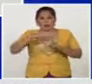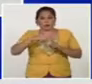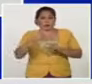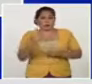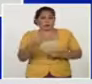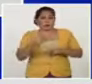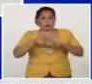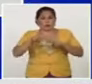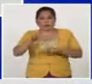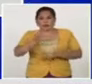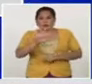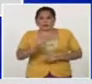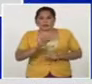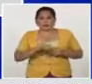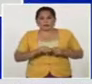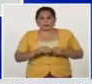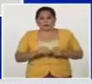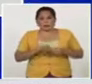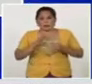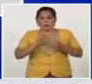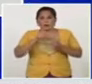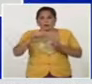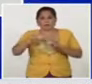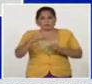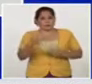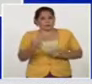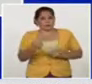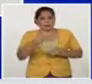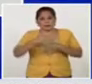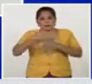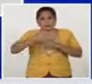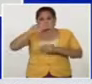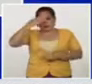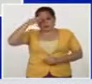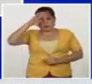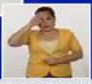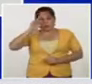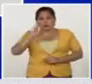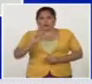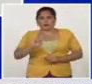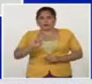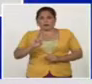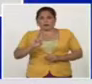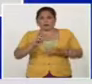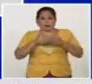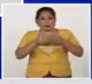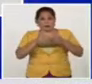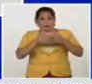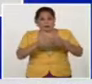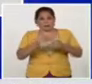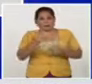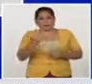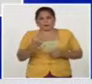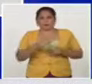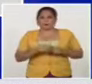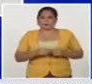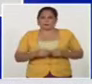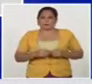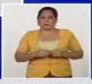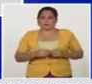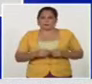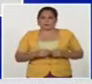Holguín 5, Guantánamo 1, Santiago de Cuba 3 y Granma 1. Esto